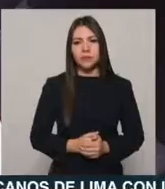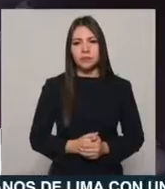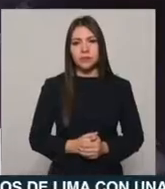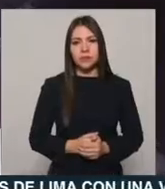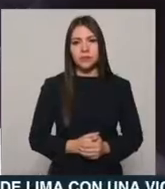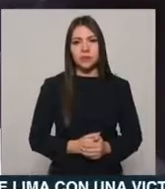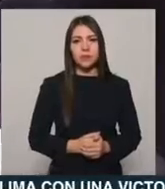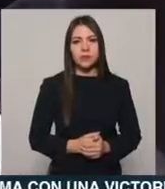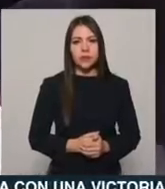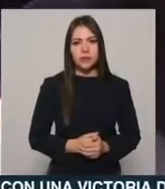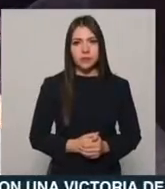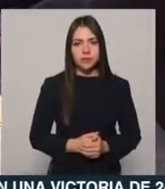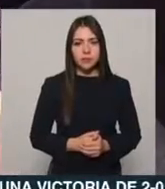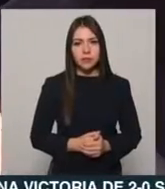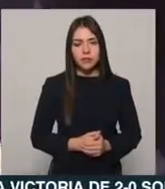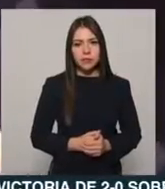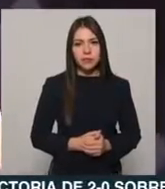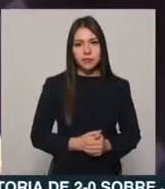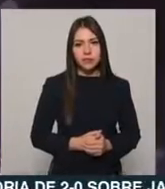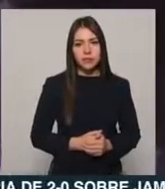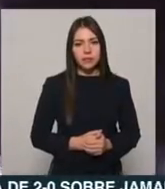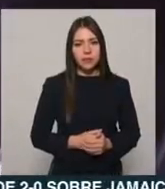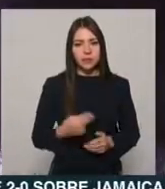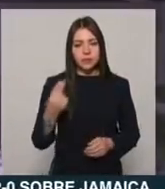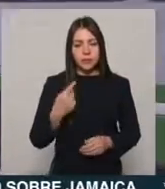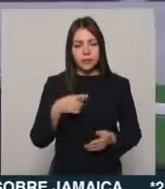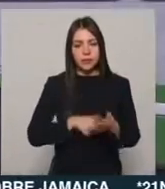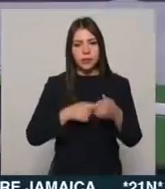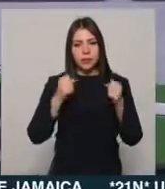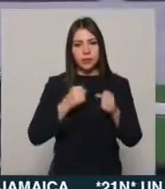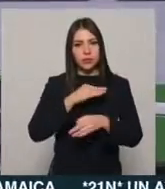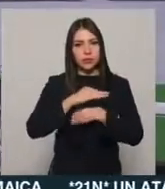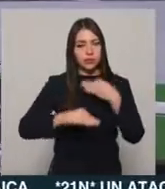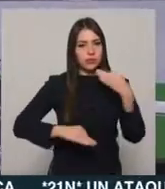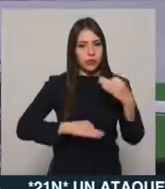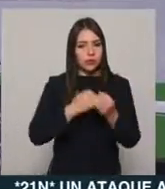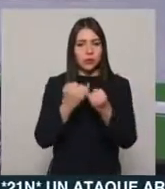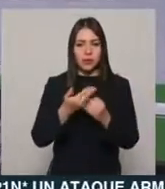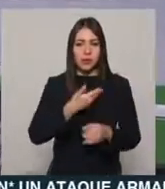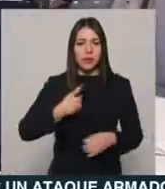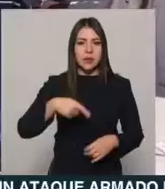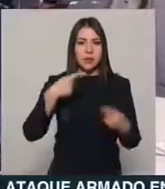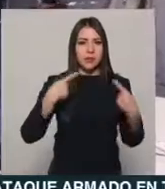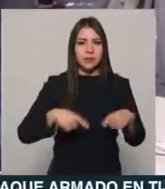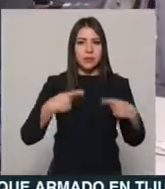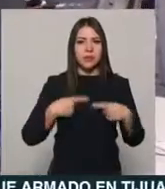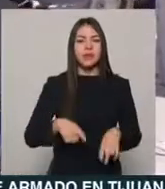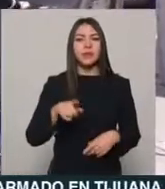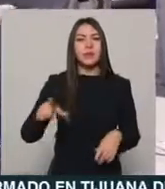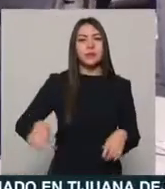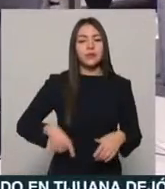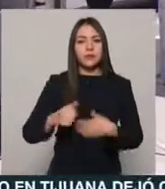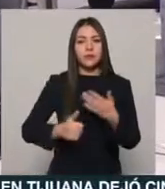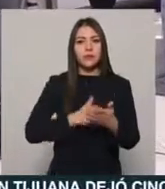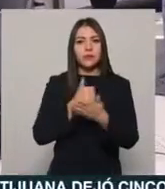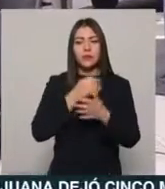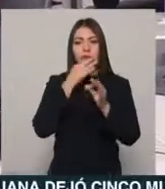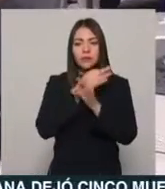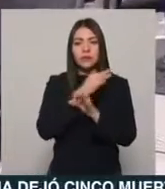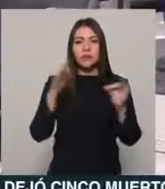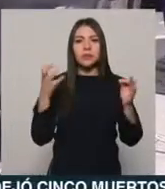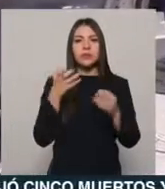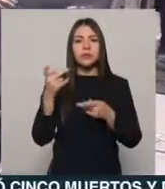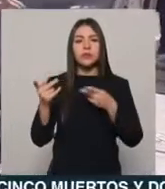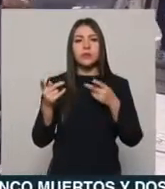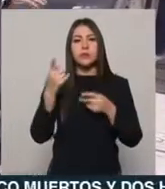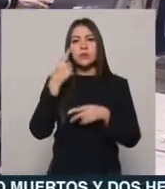uno, para el usuario, para uno también. Para promover el registro, el gobierno capitalino lleva a cabo una campaña